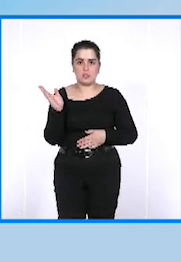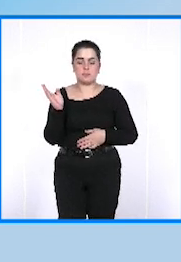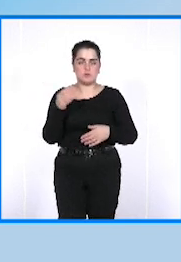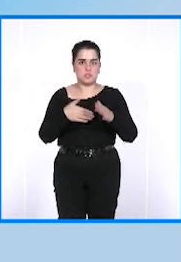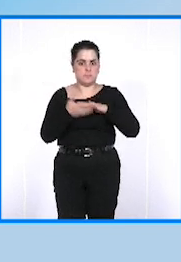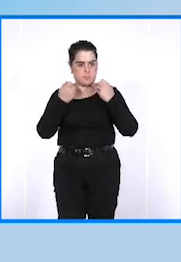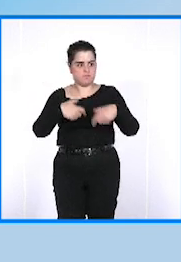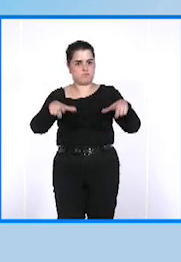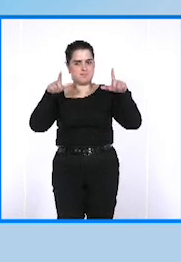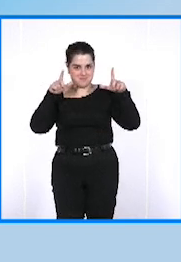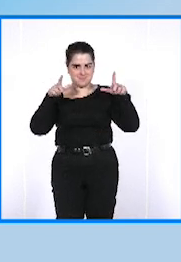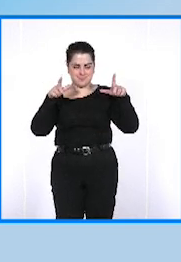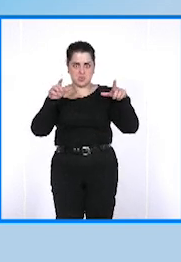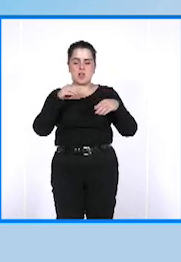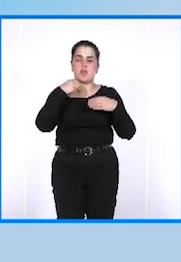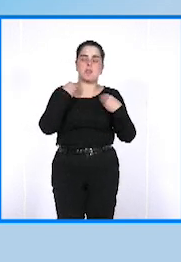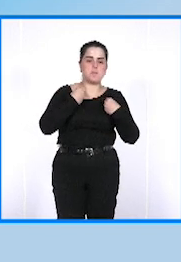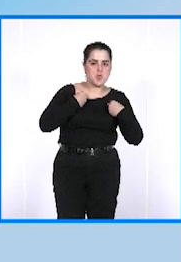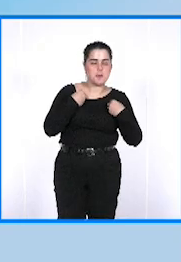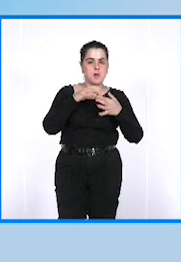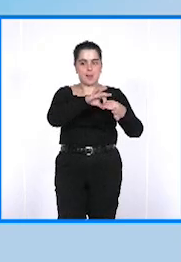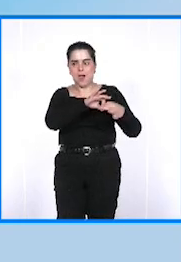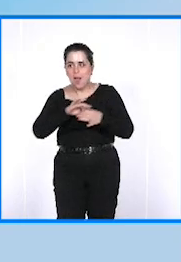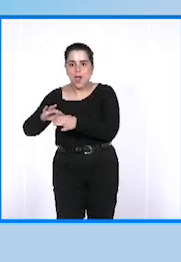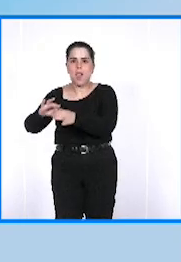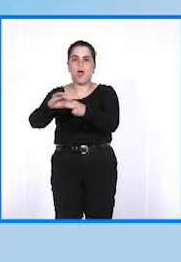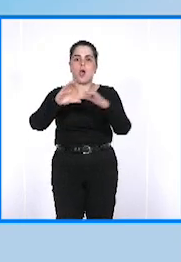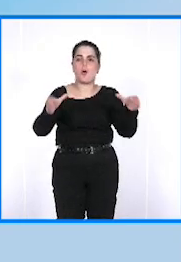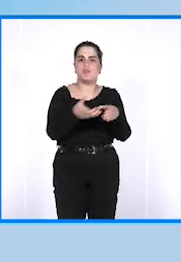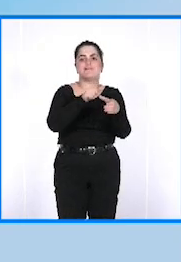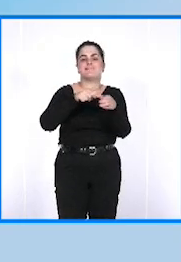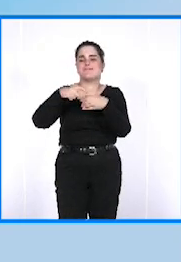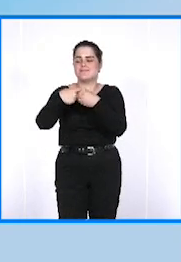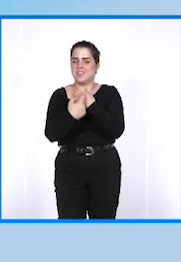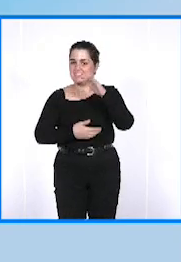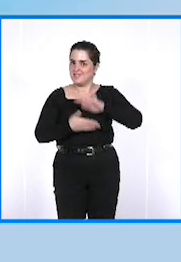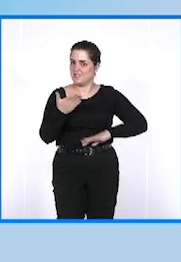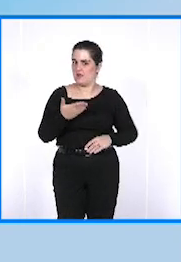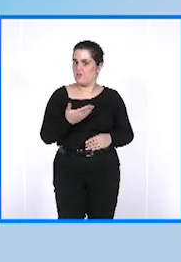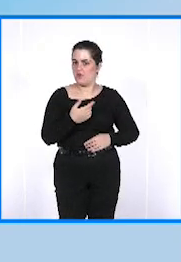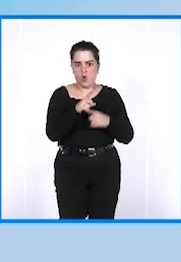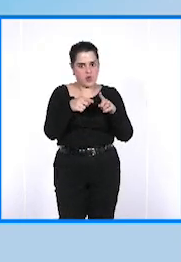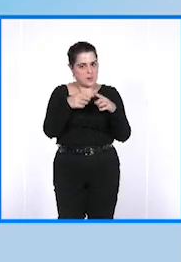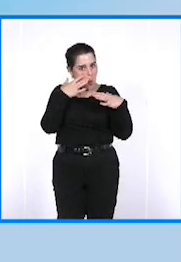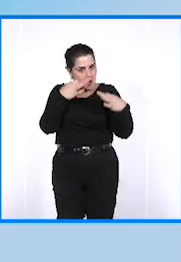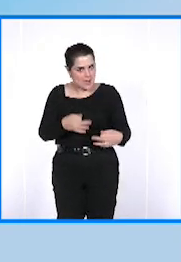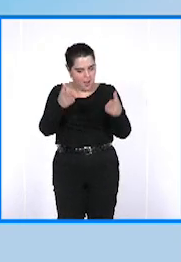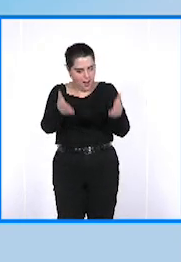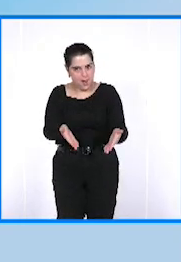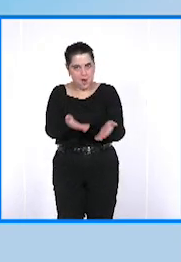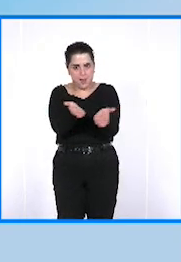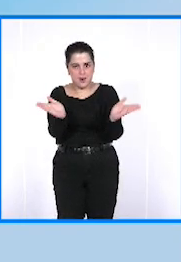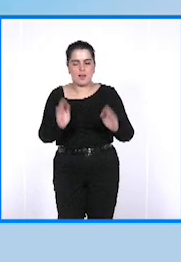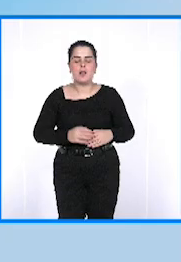centro que viven se vinculan y participan con la comunidad Ese es realmente el foco y el objetivo